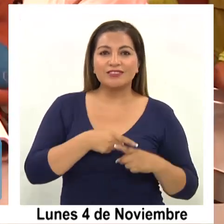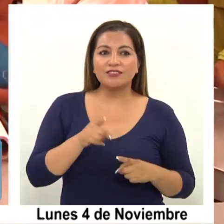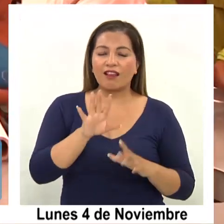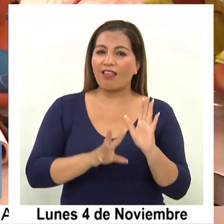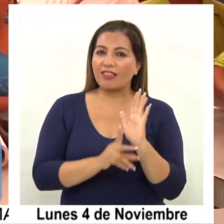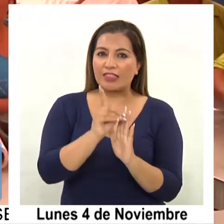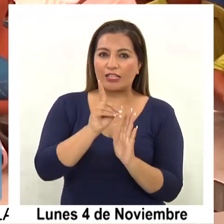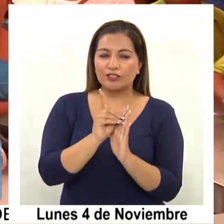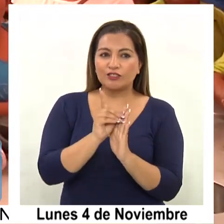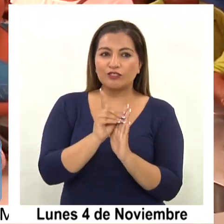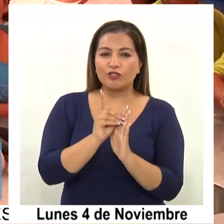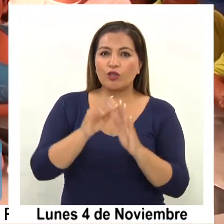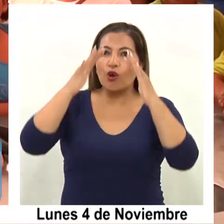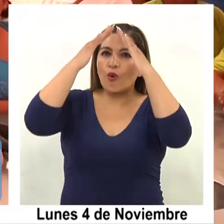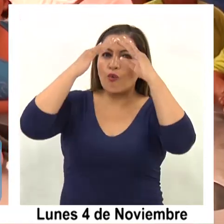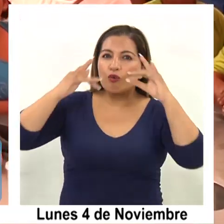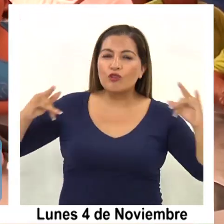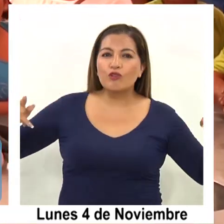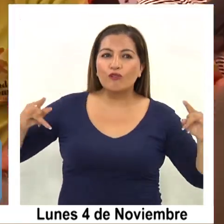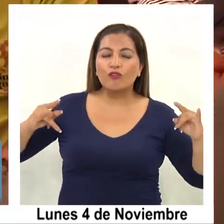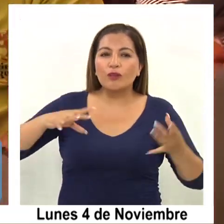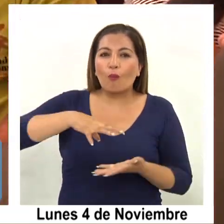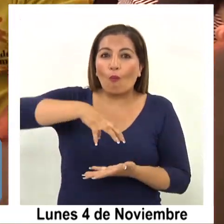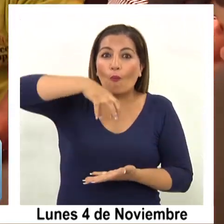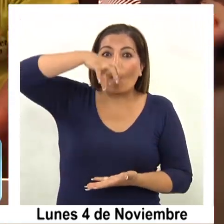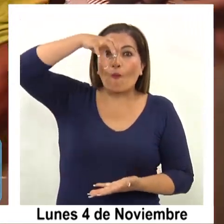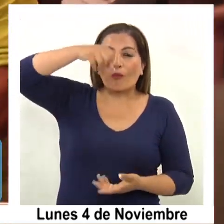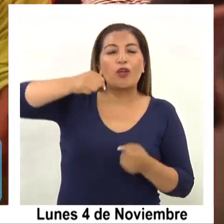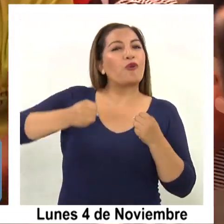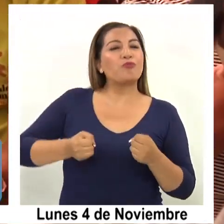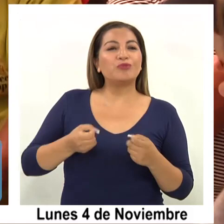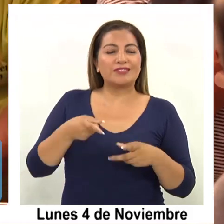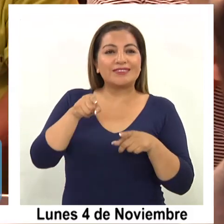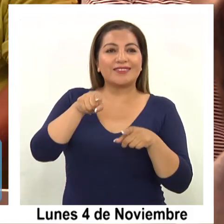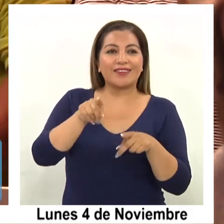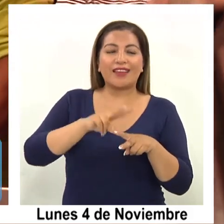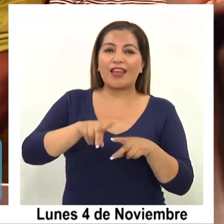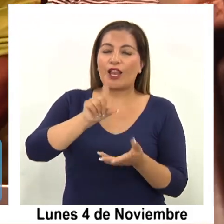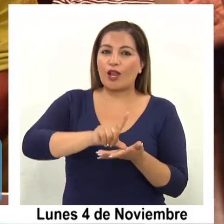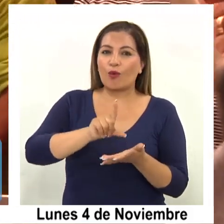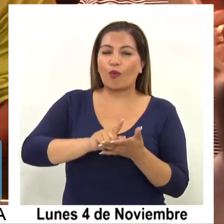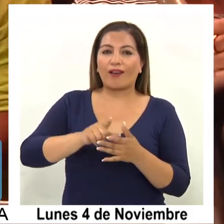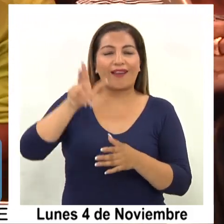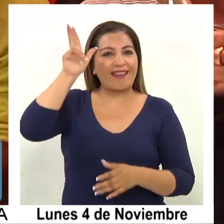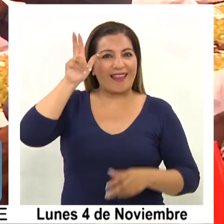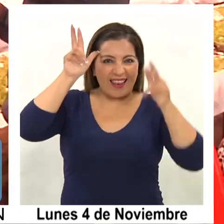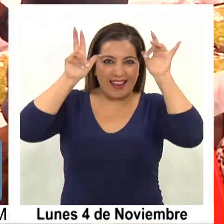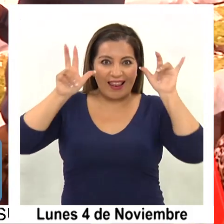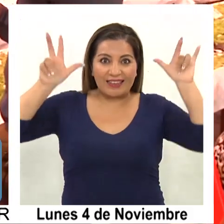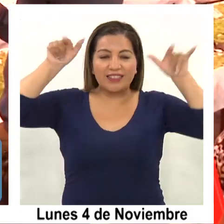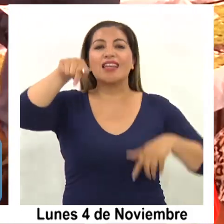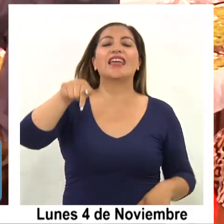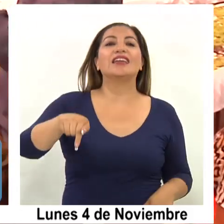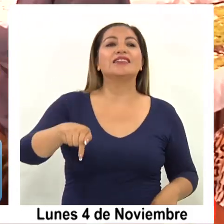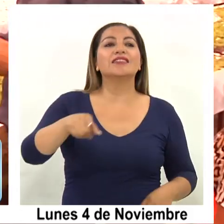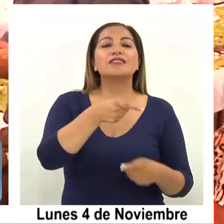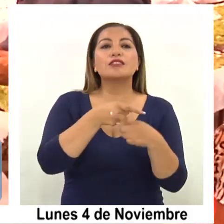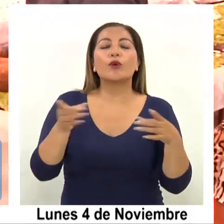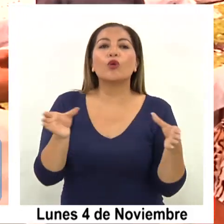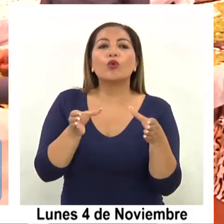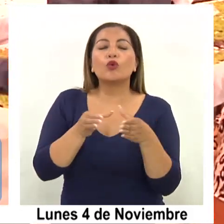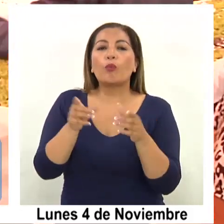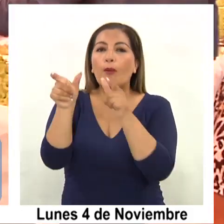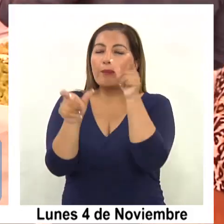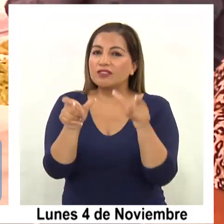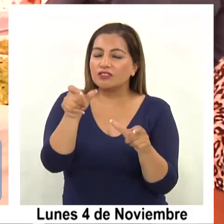ha desarrollado un invernadero con alta tecnología aplicada en el sector de la Tirana. Esta semana un grupo de